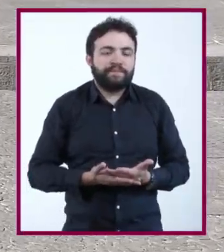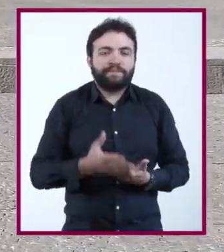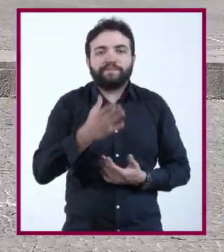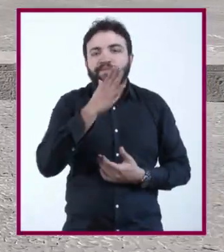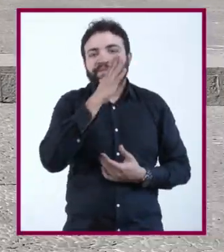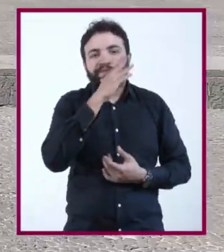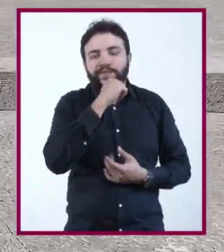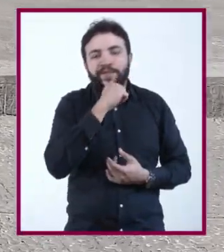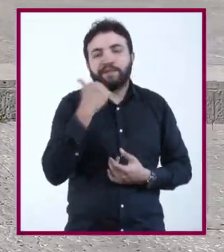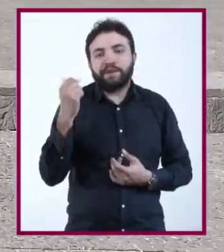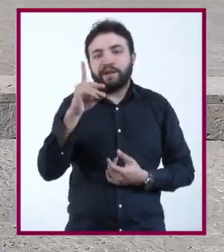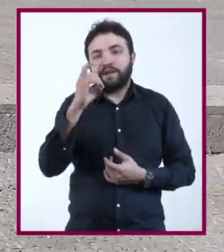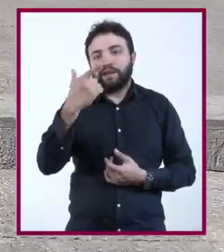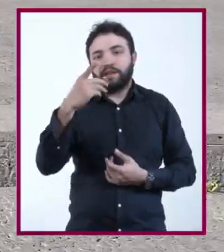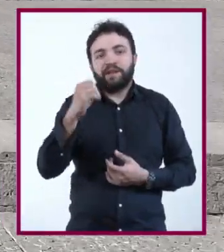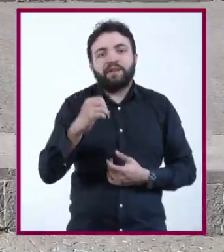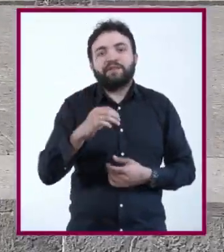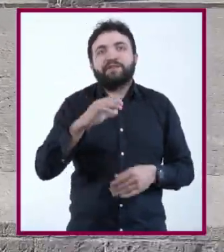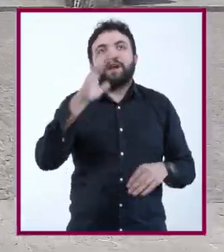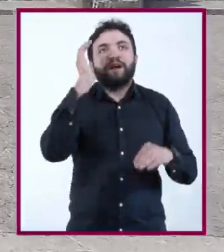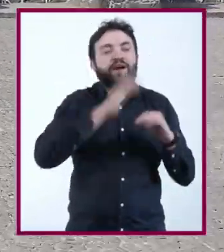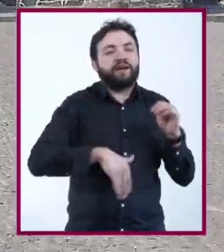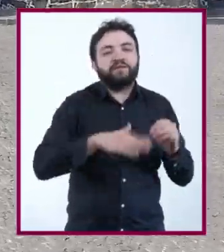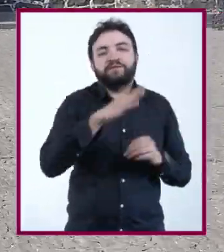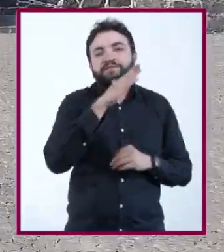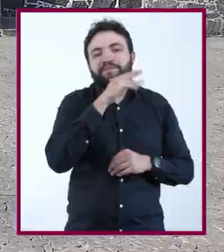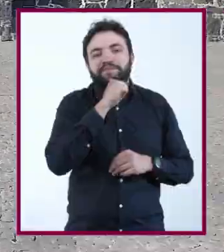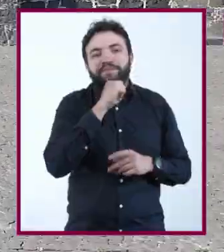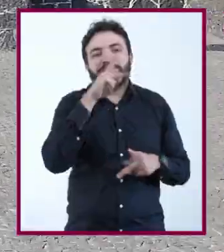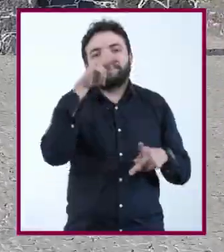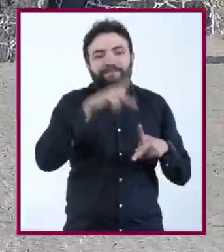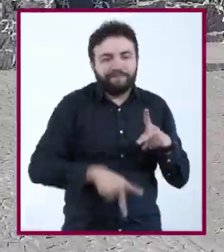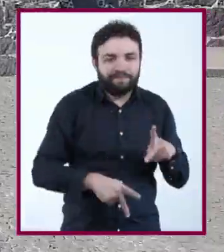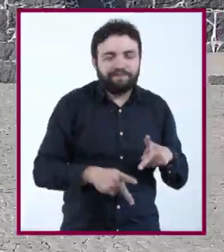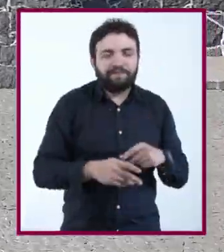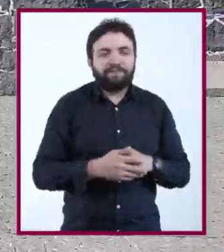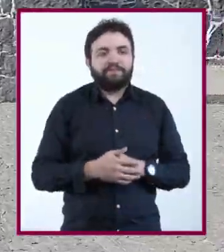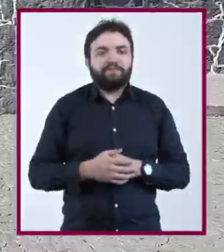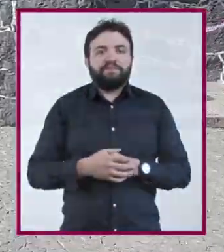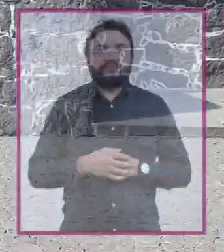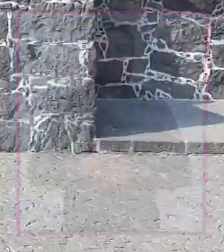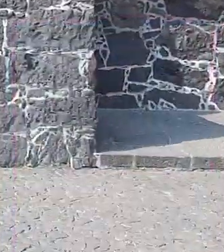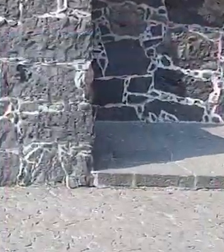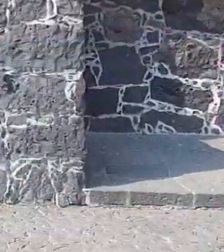Lamentablemente Diego Rivera no termina ni siquiera este edificio. Era muy ambicioso.